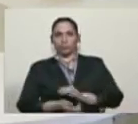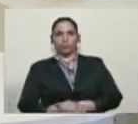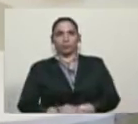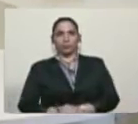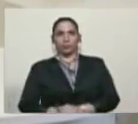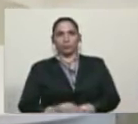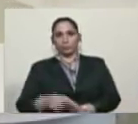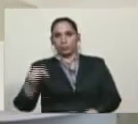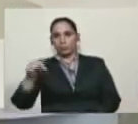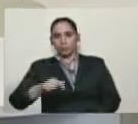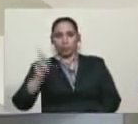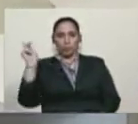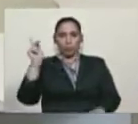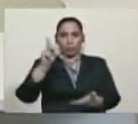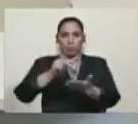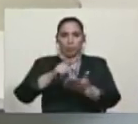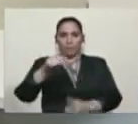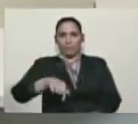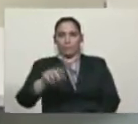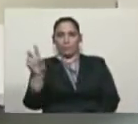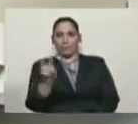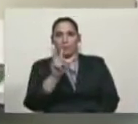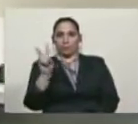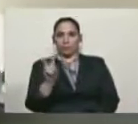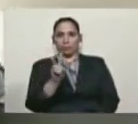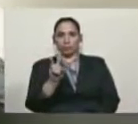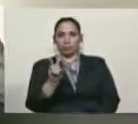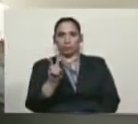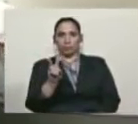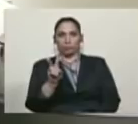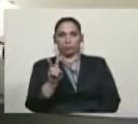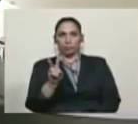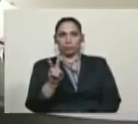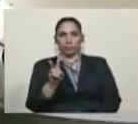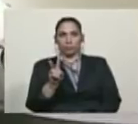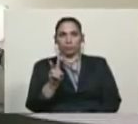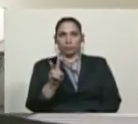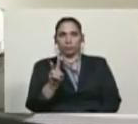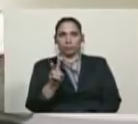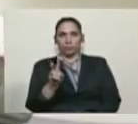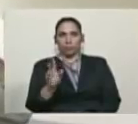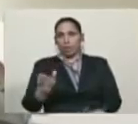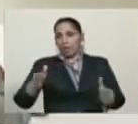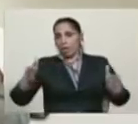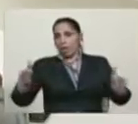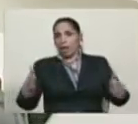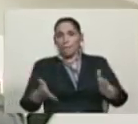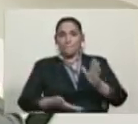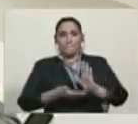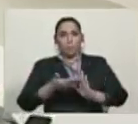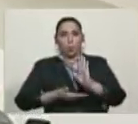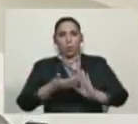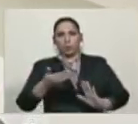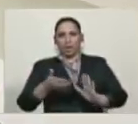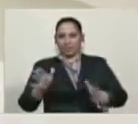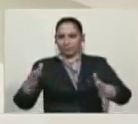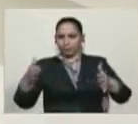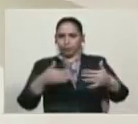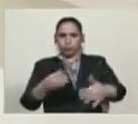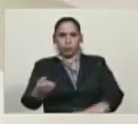hoy está llegando a venezuela un lote muy importante de medicamentos